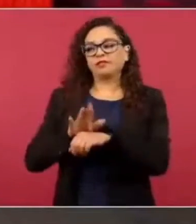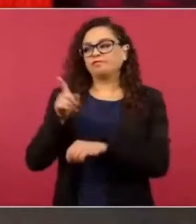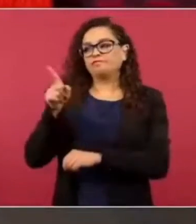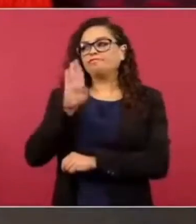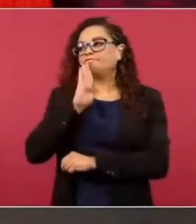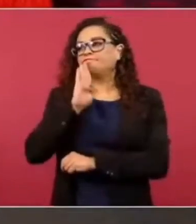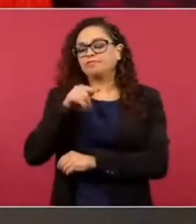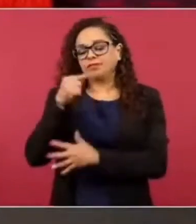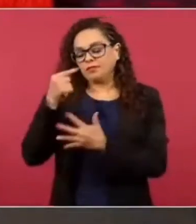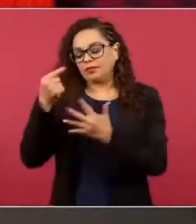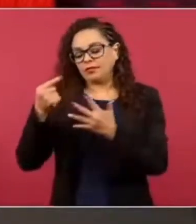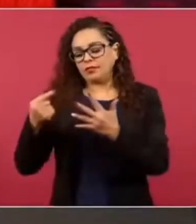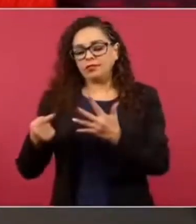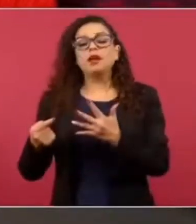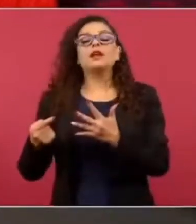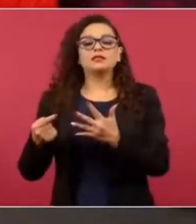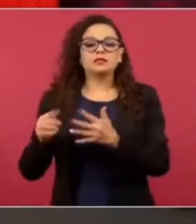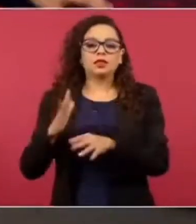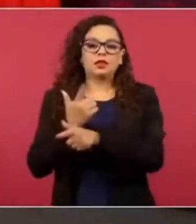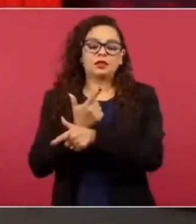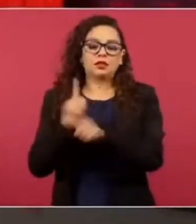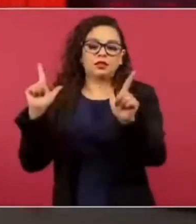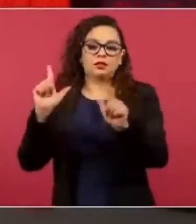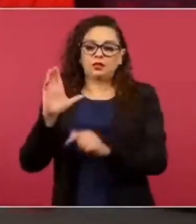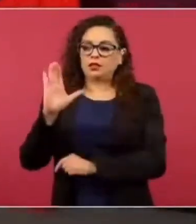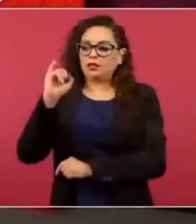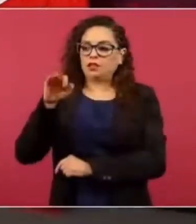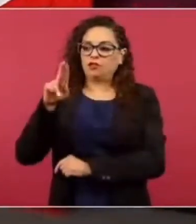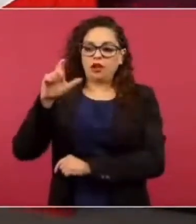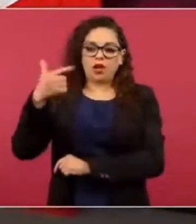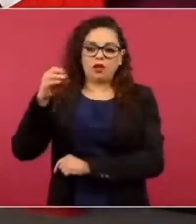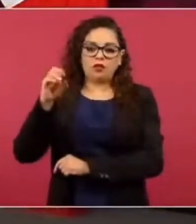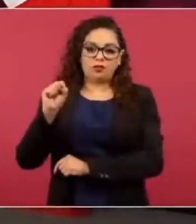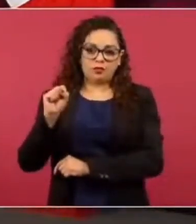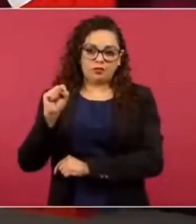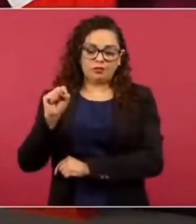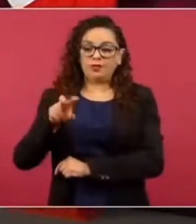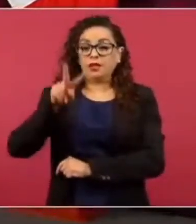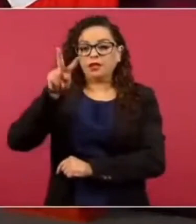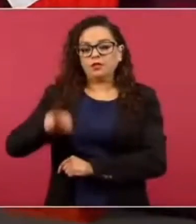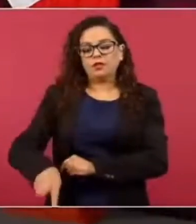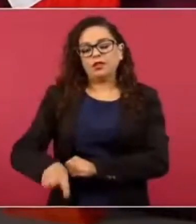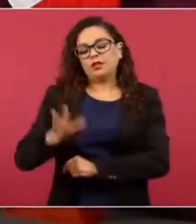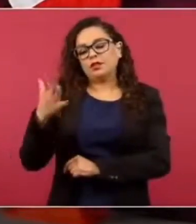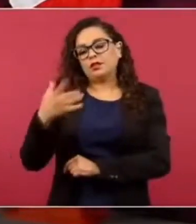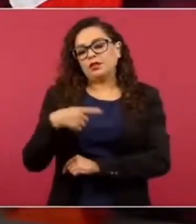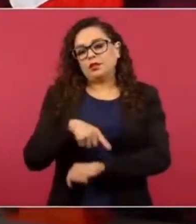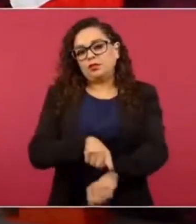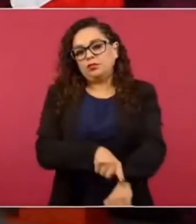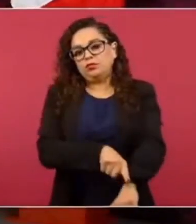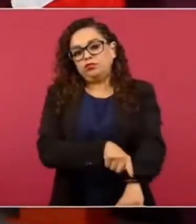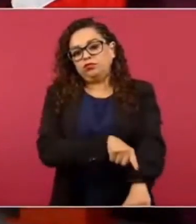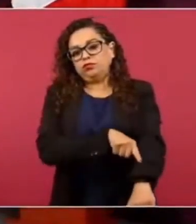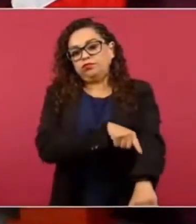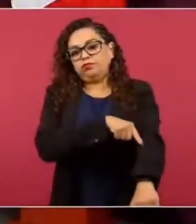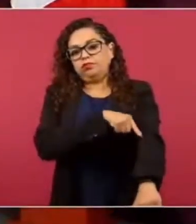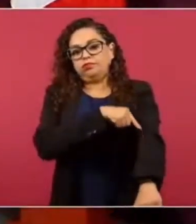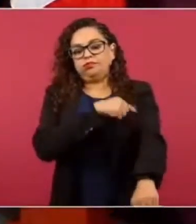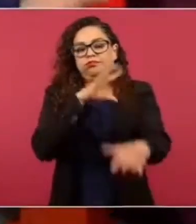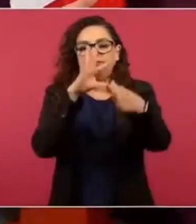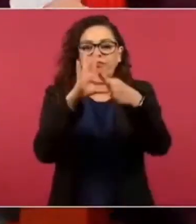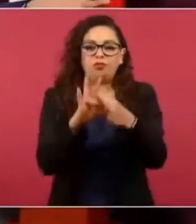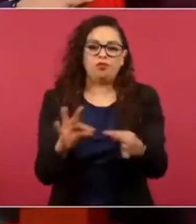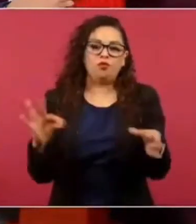Es totalmente distinto. Me va a llevar mucho tiempo explicar aquí lo de García Luna, que ya